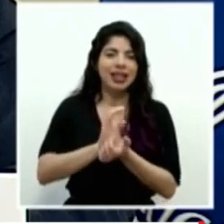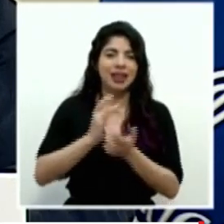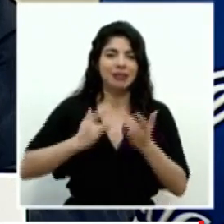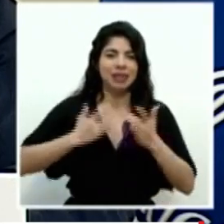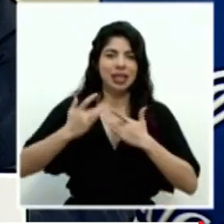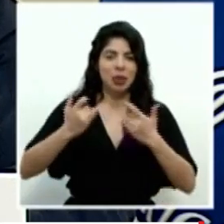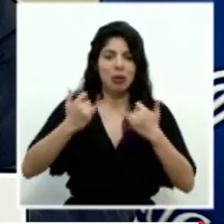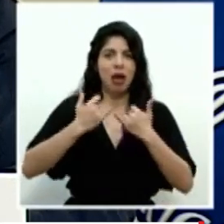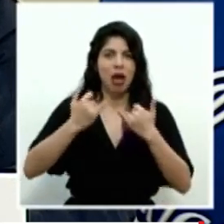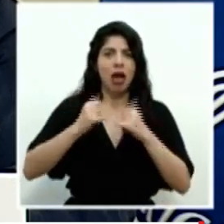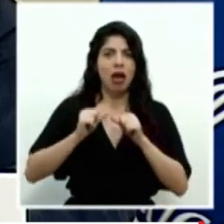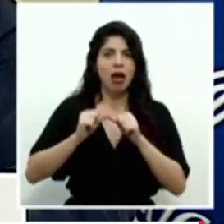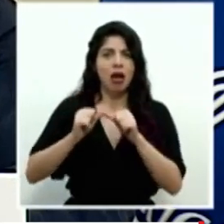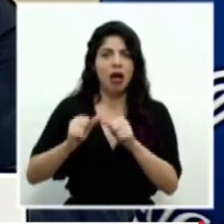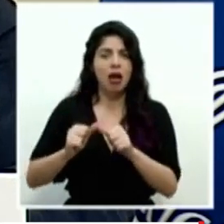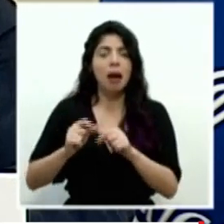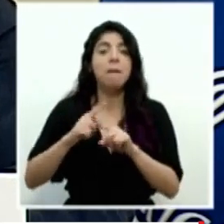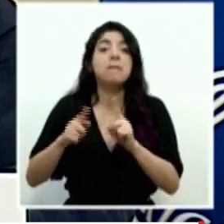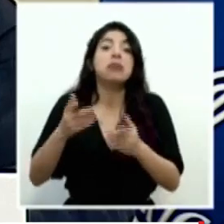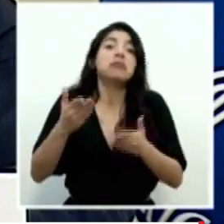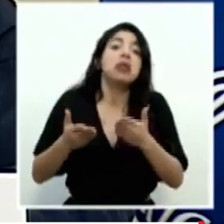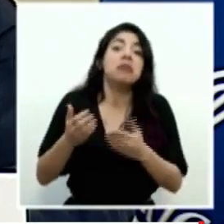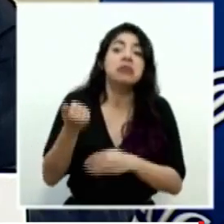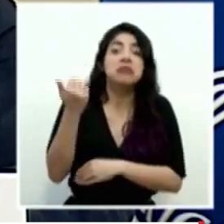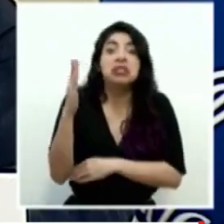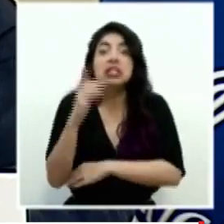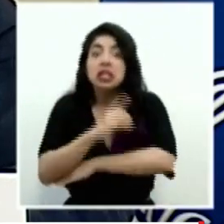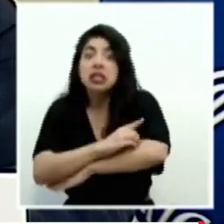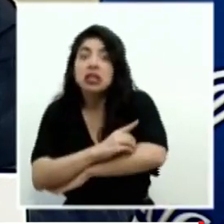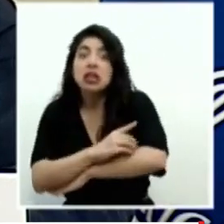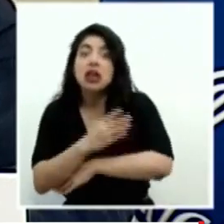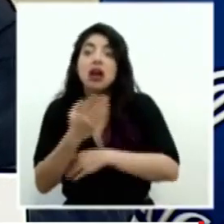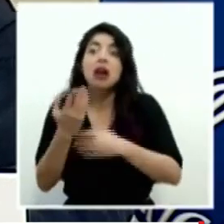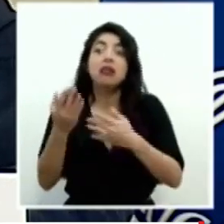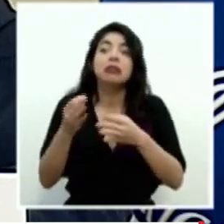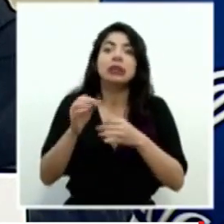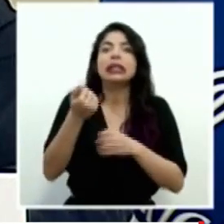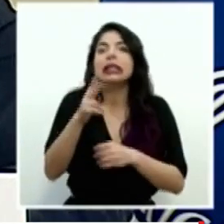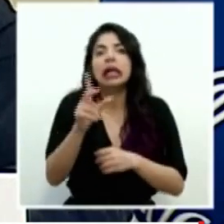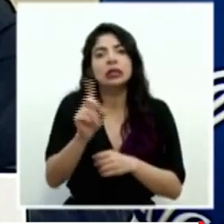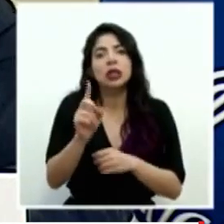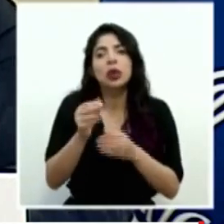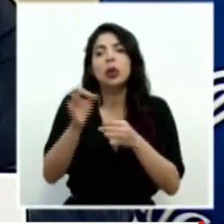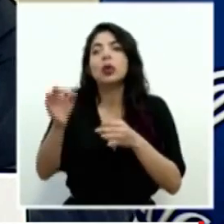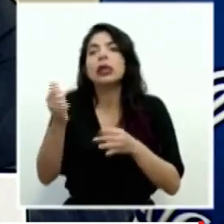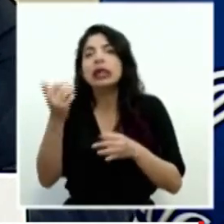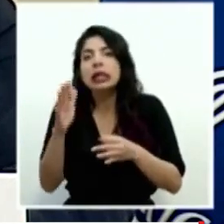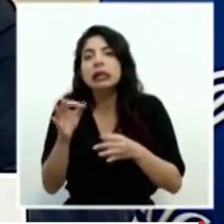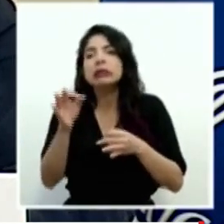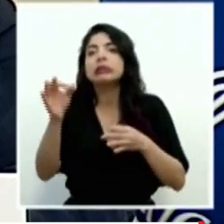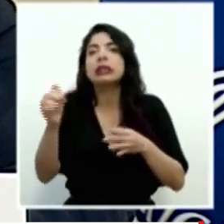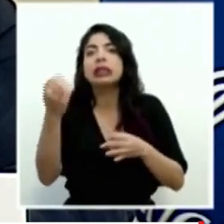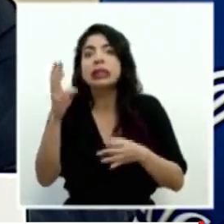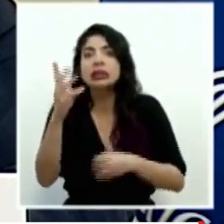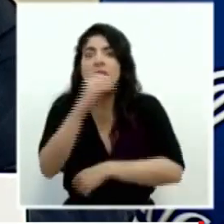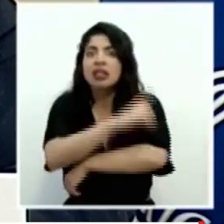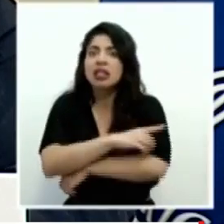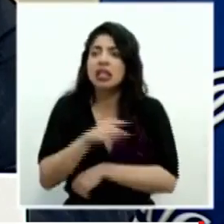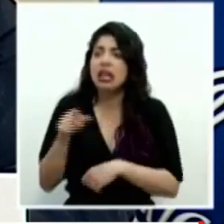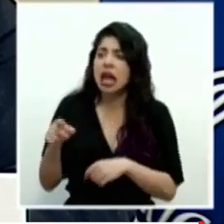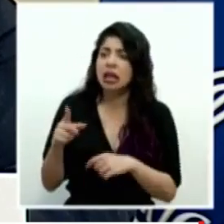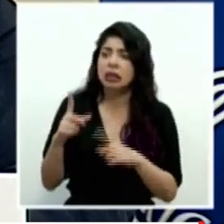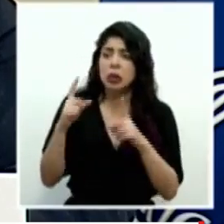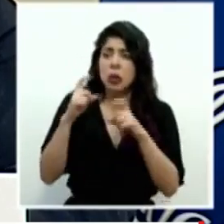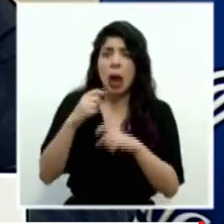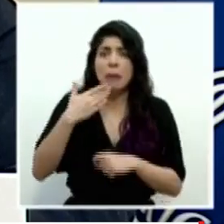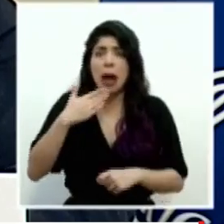los síntomas que se presentan, pero que perfectamente pueden ser 15, que se extienda, o sea, no 13, sino 15, 16 días, y aún así no vemos